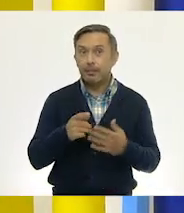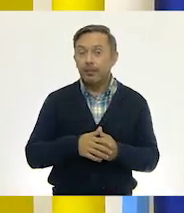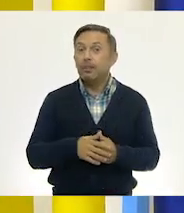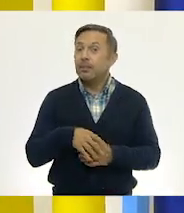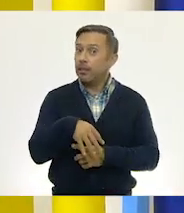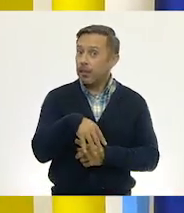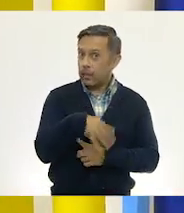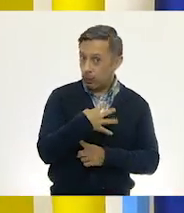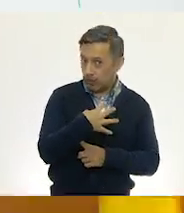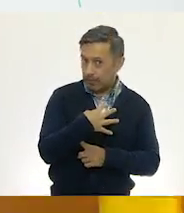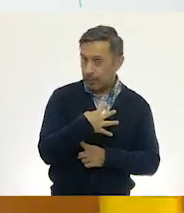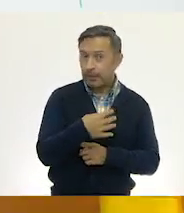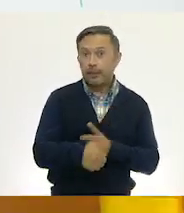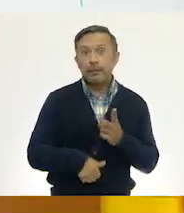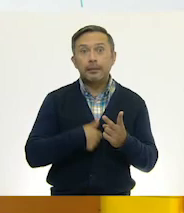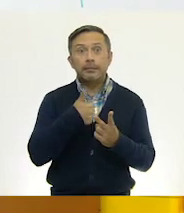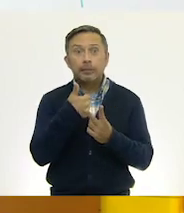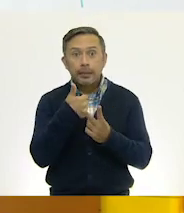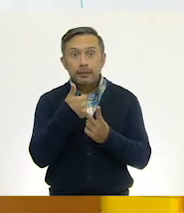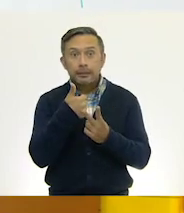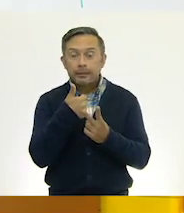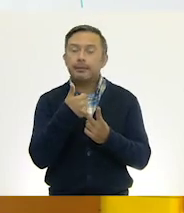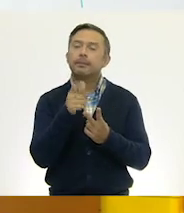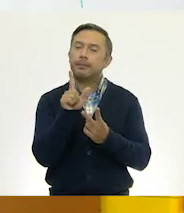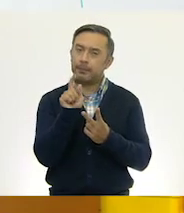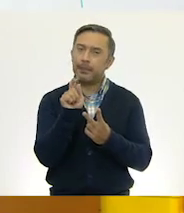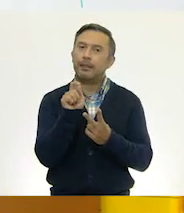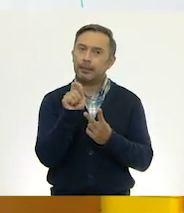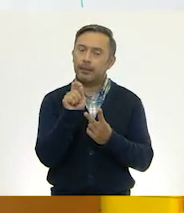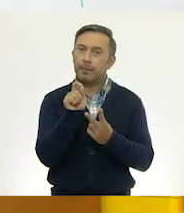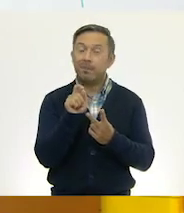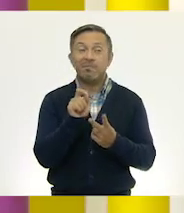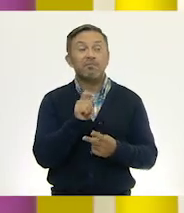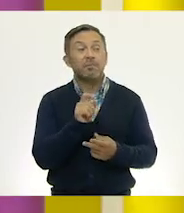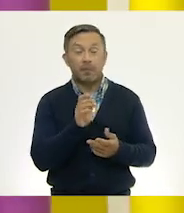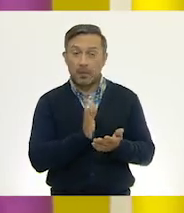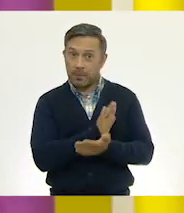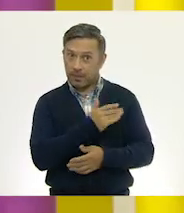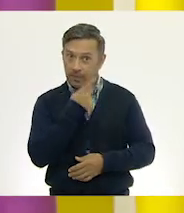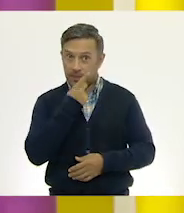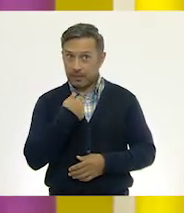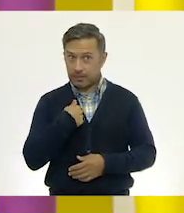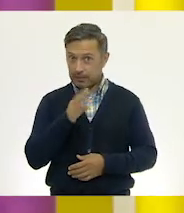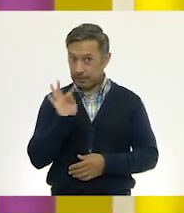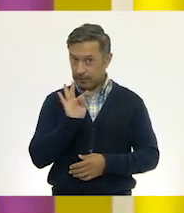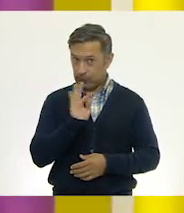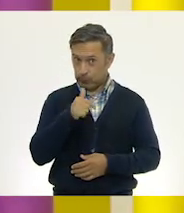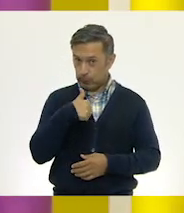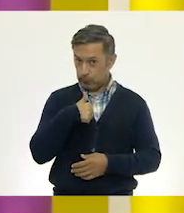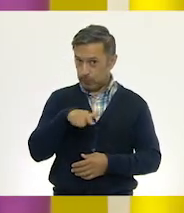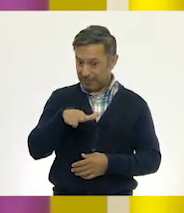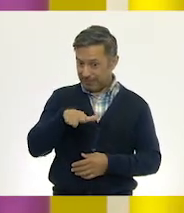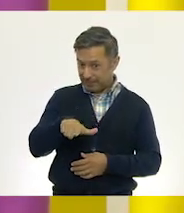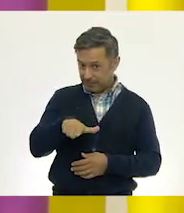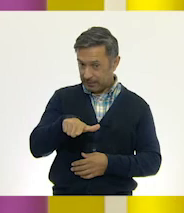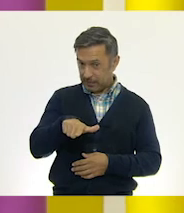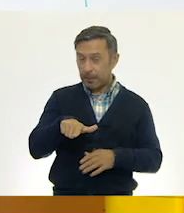6 dan 20. 14 y que 6, si 20. Yo tengo 17 y le agregas 3, dan